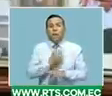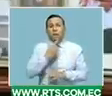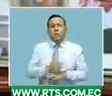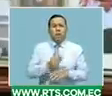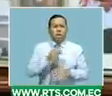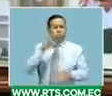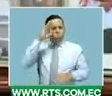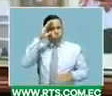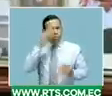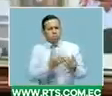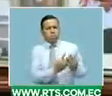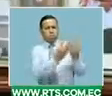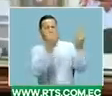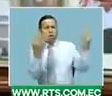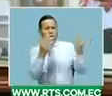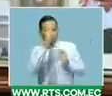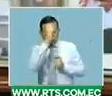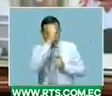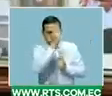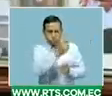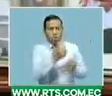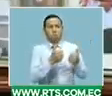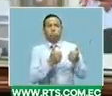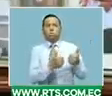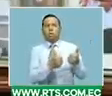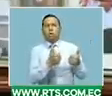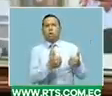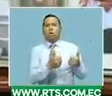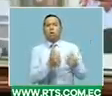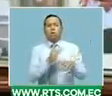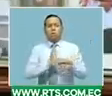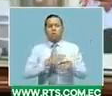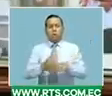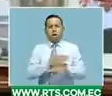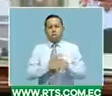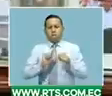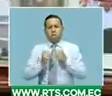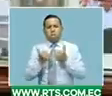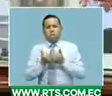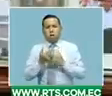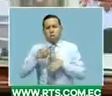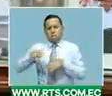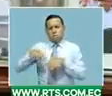sus instalaciones, hoy censura a quien dirigió la estrategia para que eso suceda.